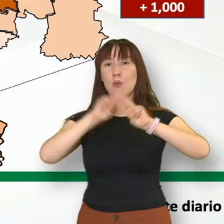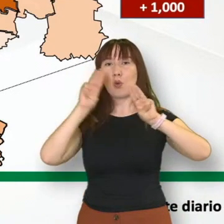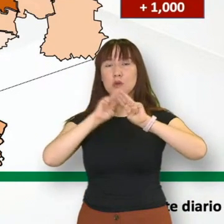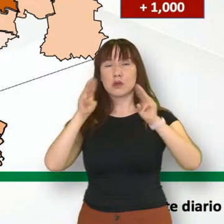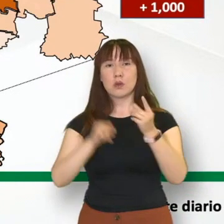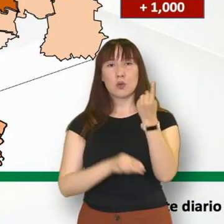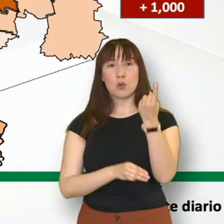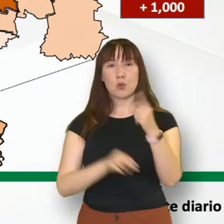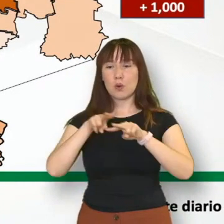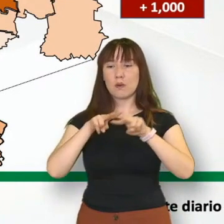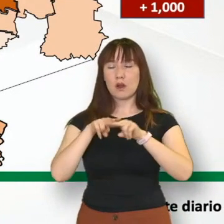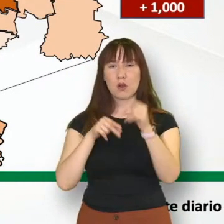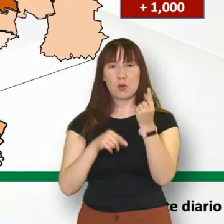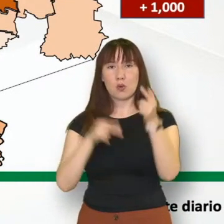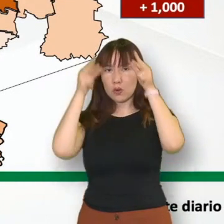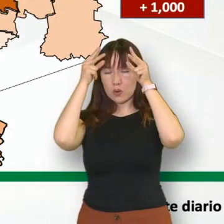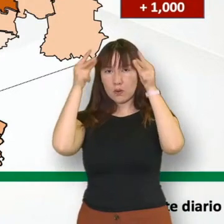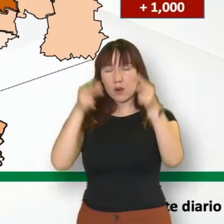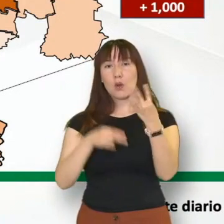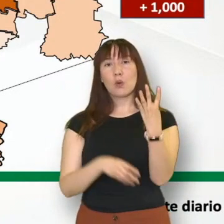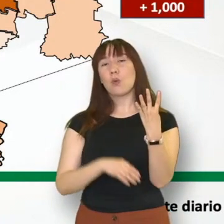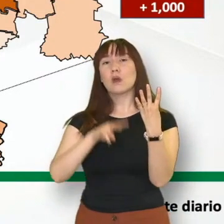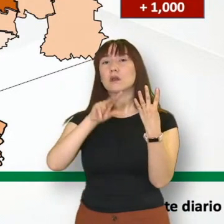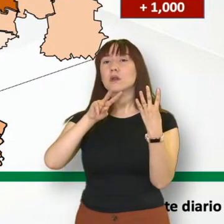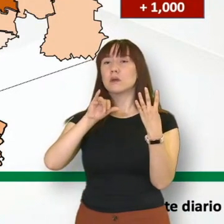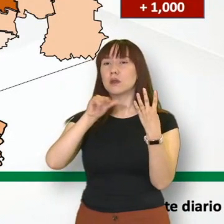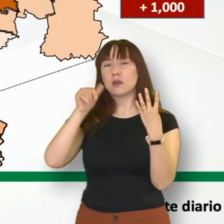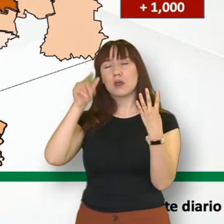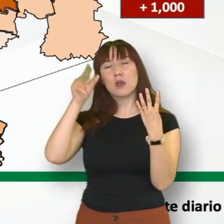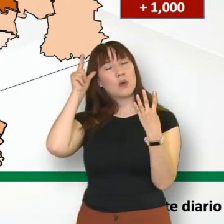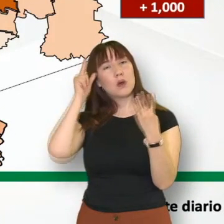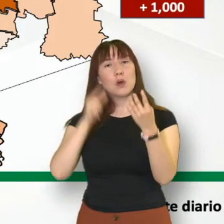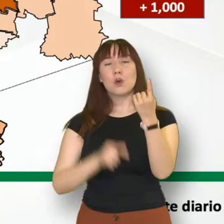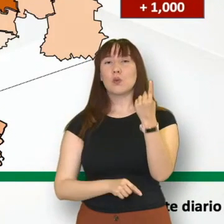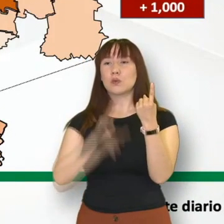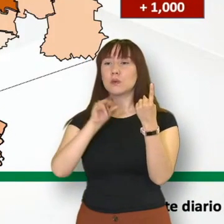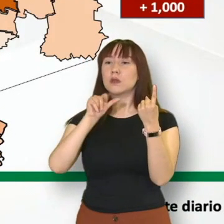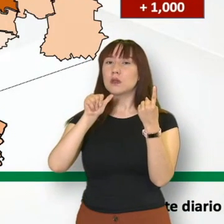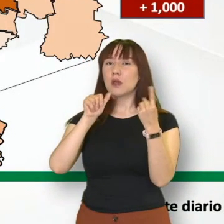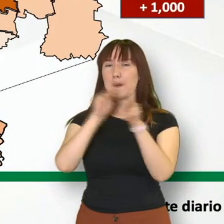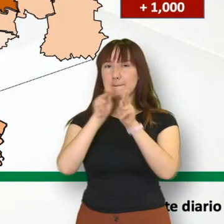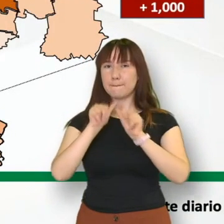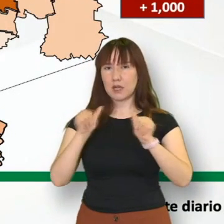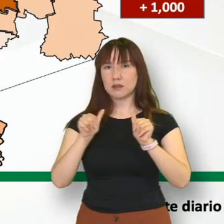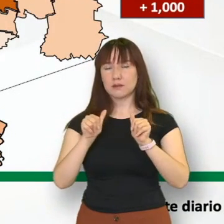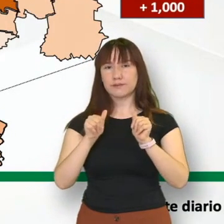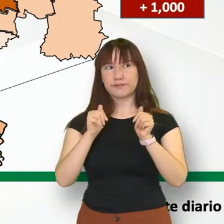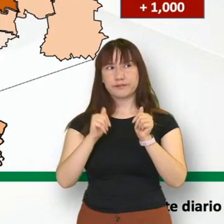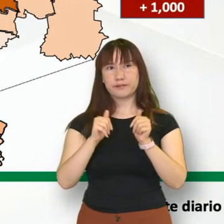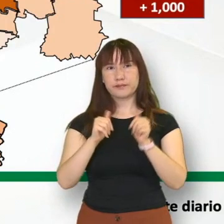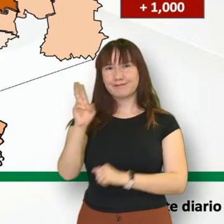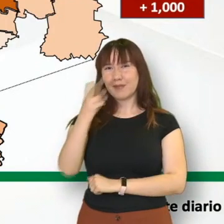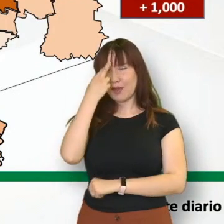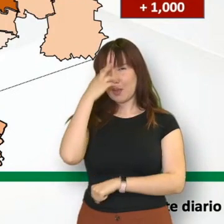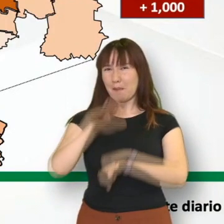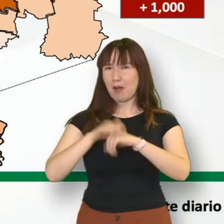1 en Vanegas, 1 en Venado, 4 en Villa de Guadalupe, 1 en Villa de La Paz. Y bueno, aquí también recordemos que este incremento que se